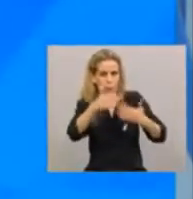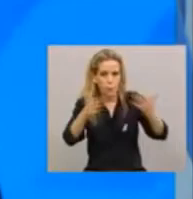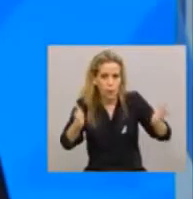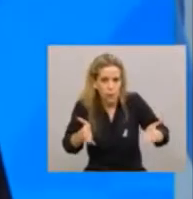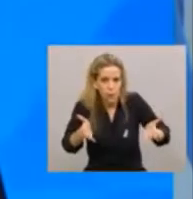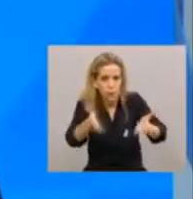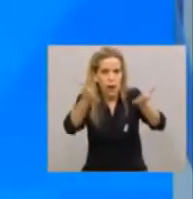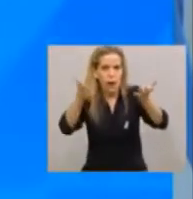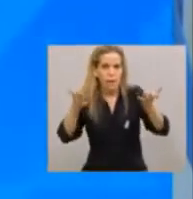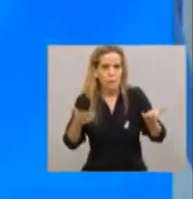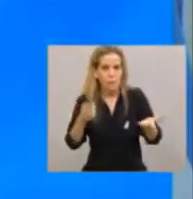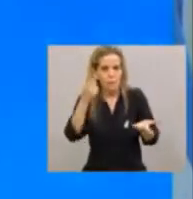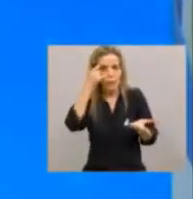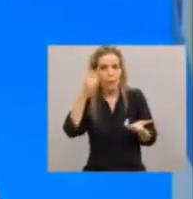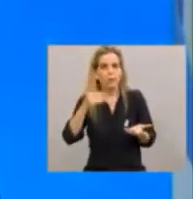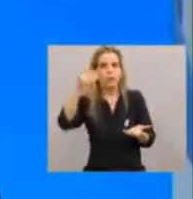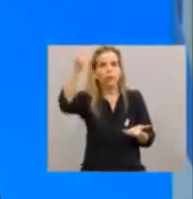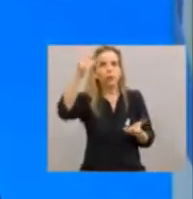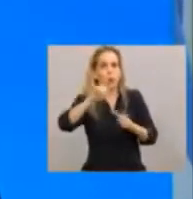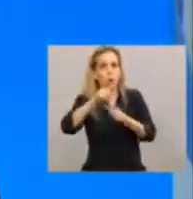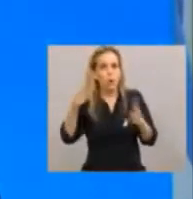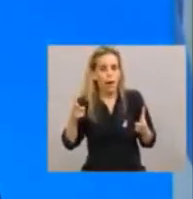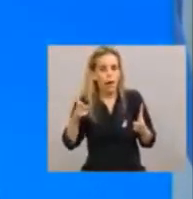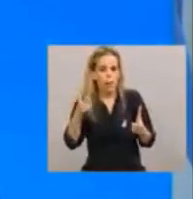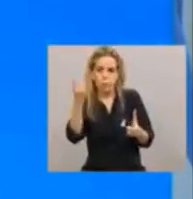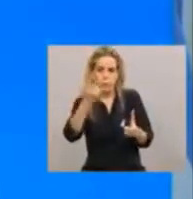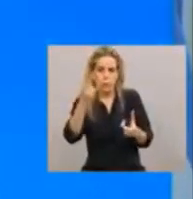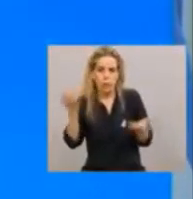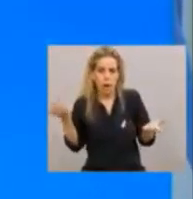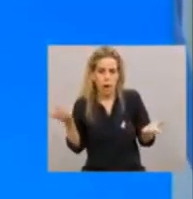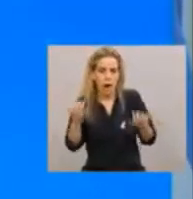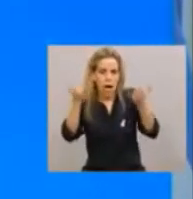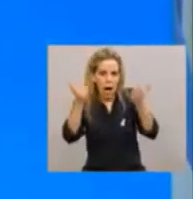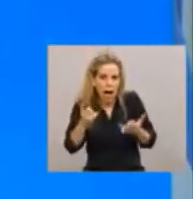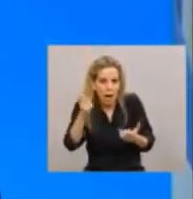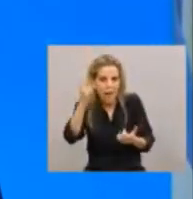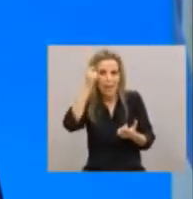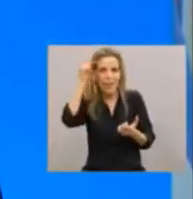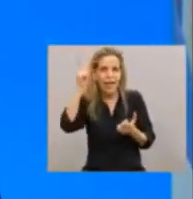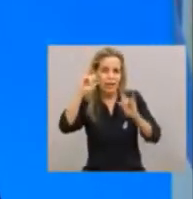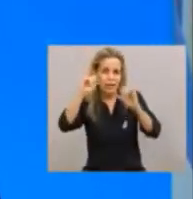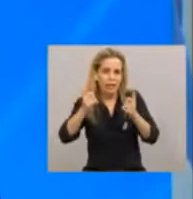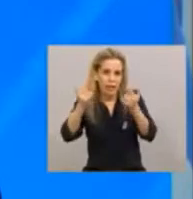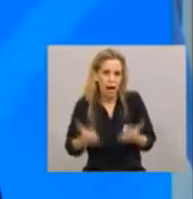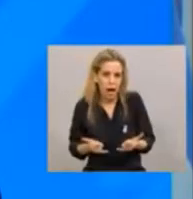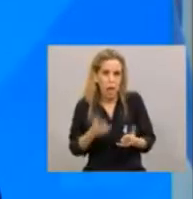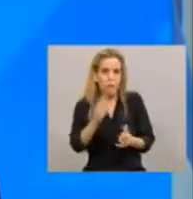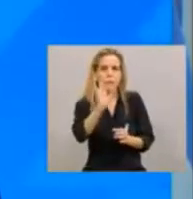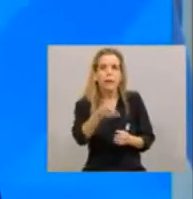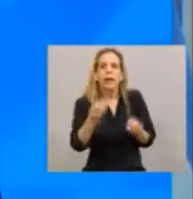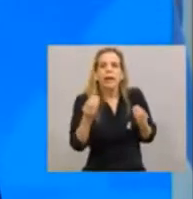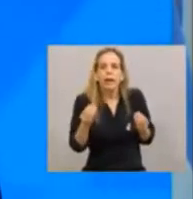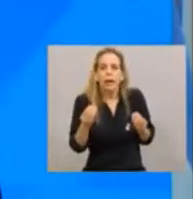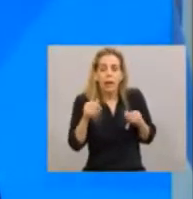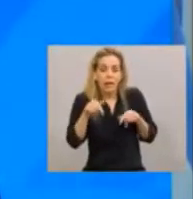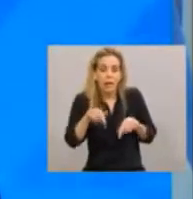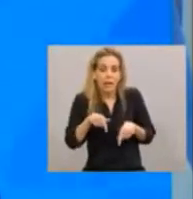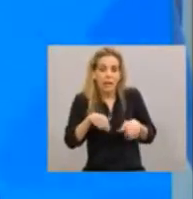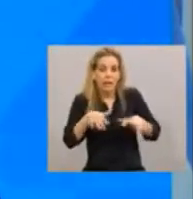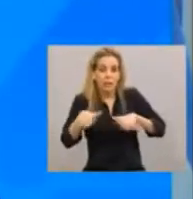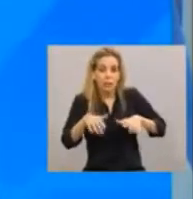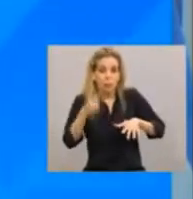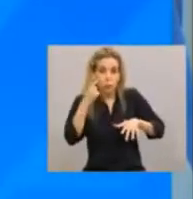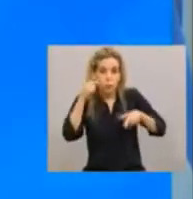futuro y menos cierto es que no tengamos ideas porque saben que esté presente nos